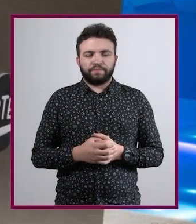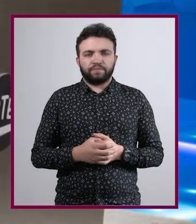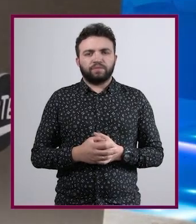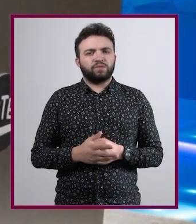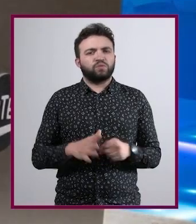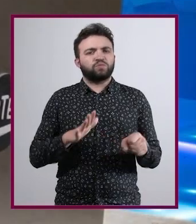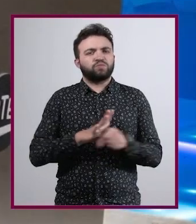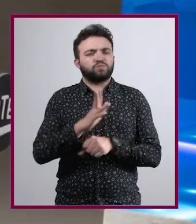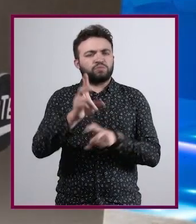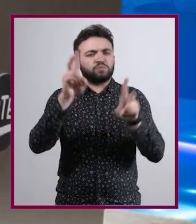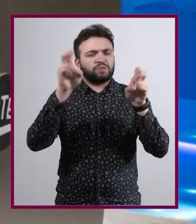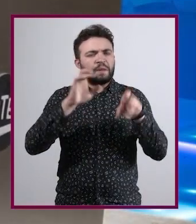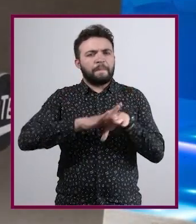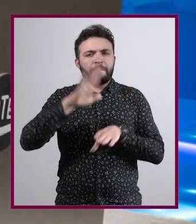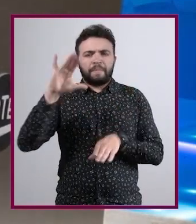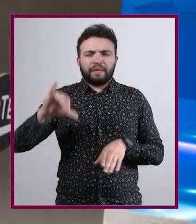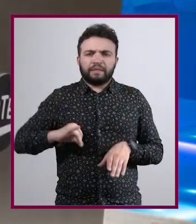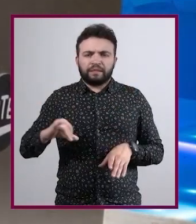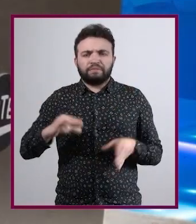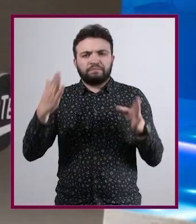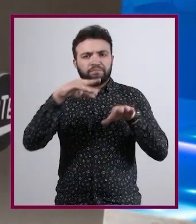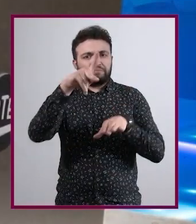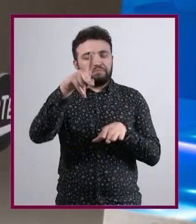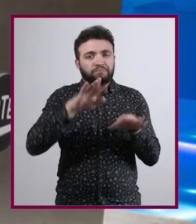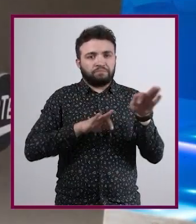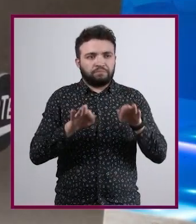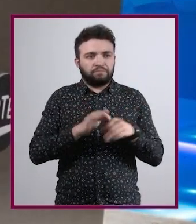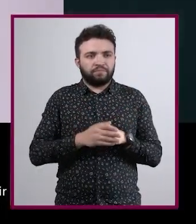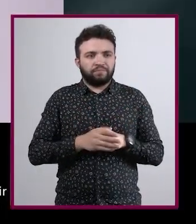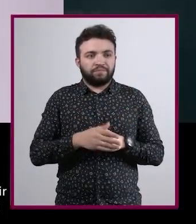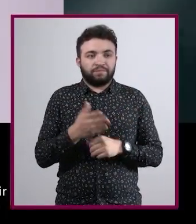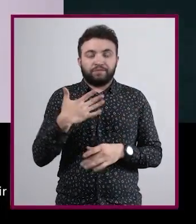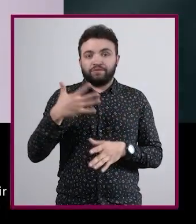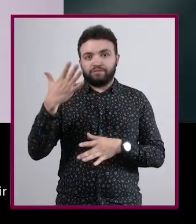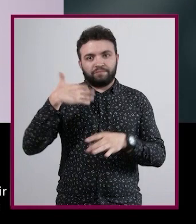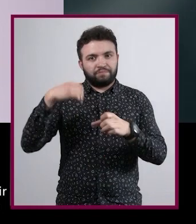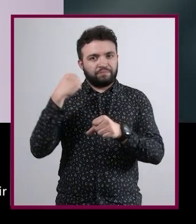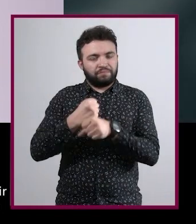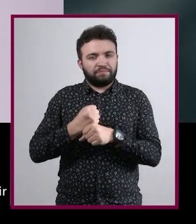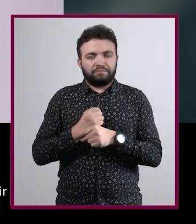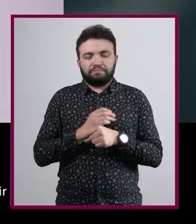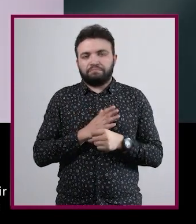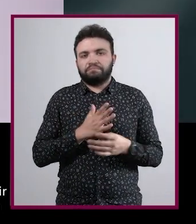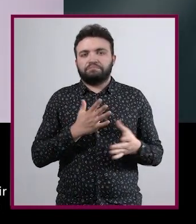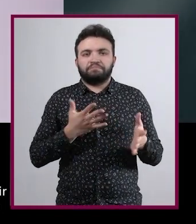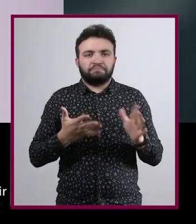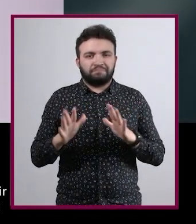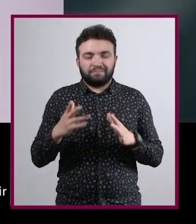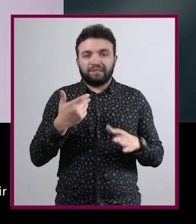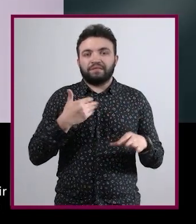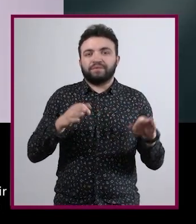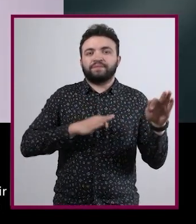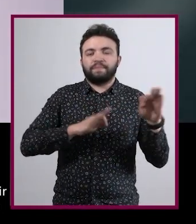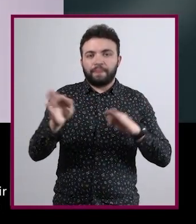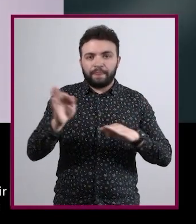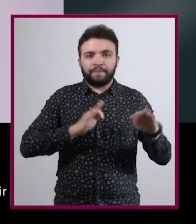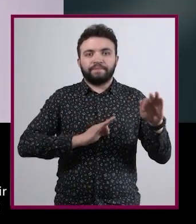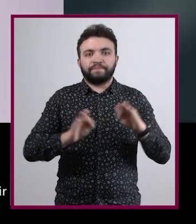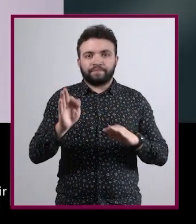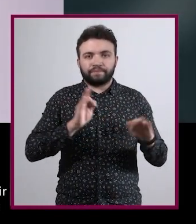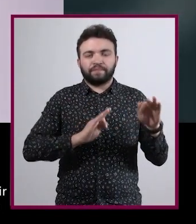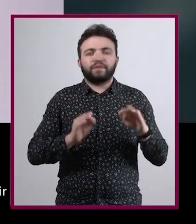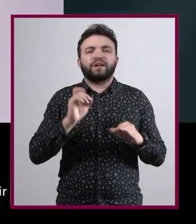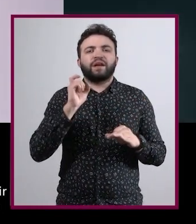¿Cuáles son los temas con los que te interesa abordar en tu trabajo? Desde hace algunos años he estado trabajando